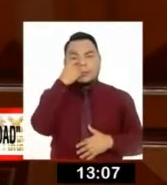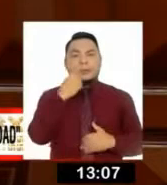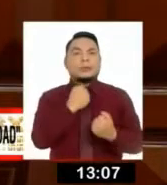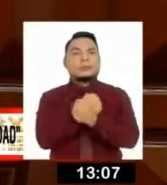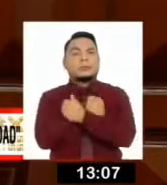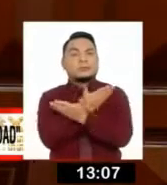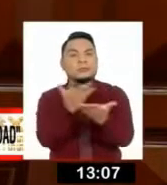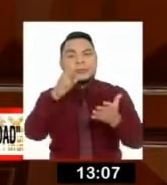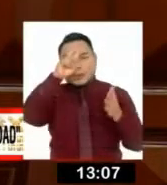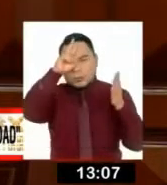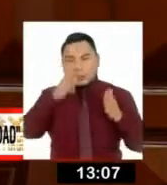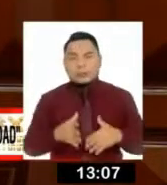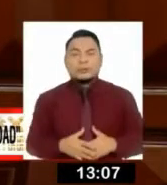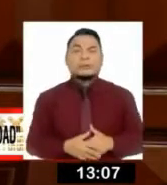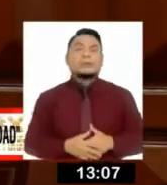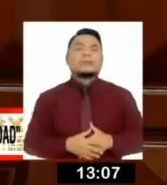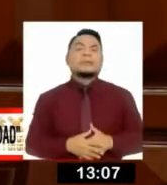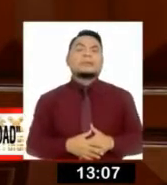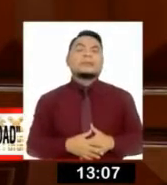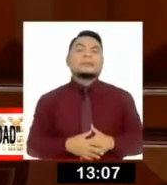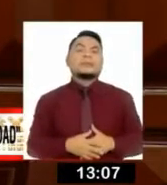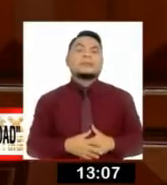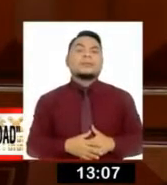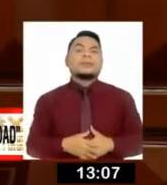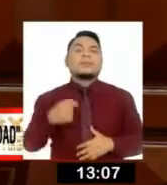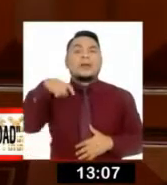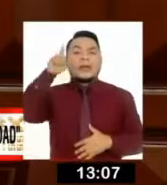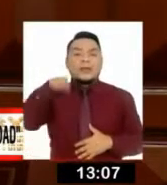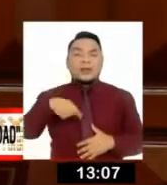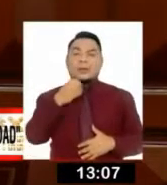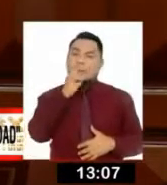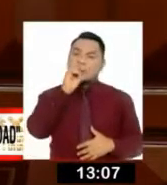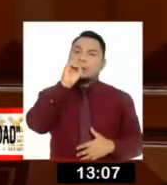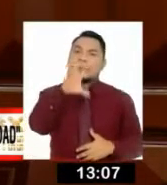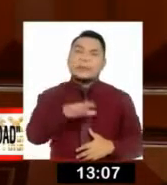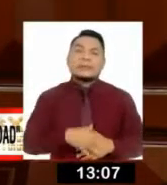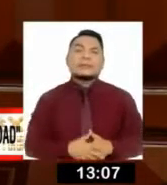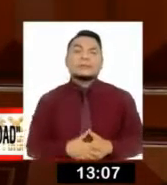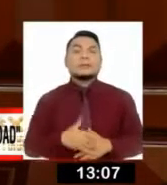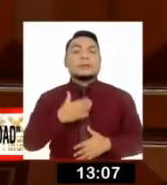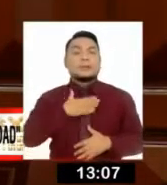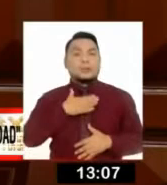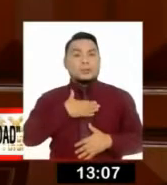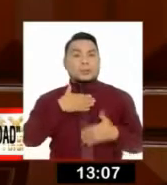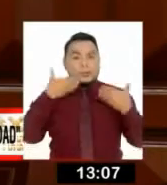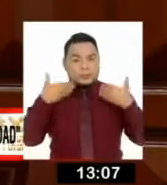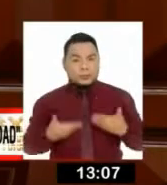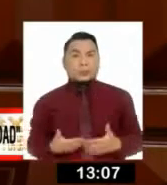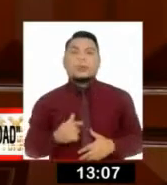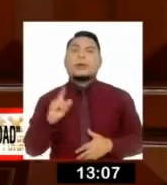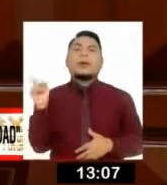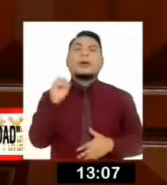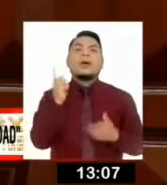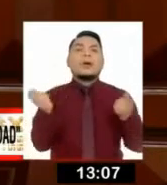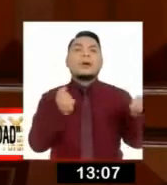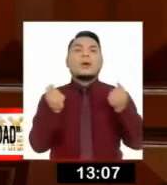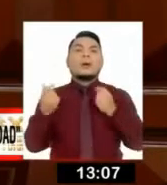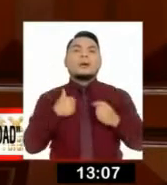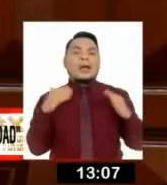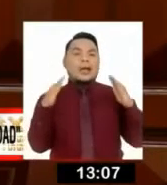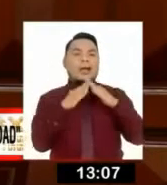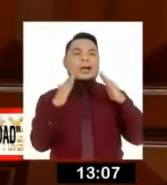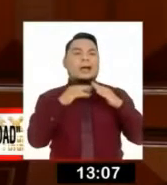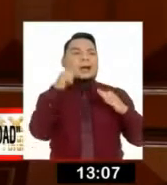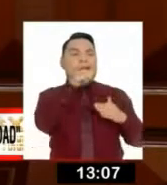queridos compatriotas, debo decirles que yo no gobernaré desde la casa de